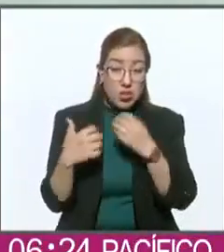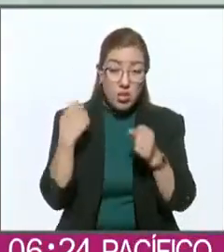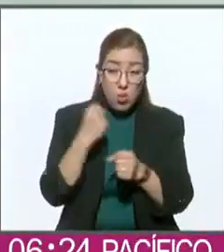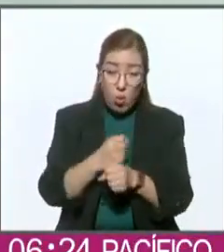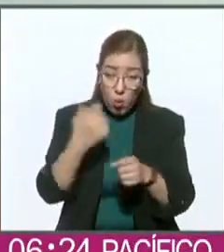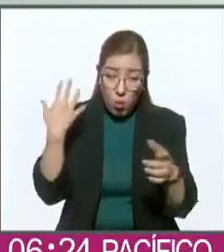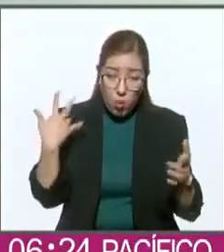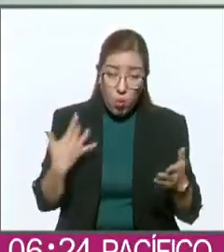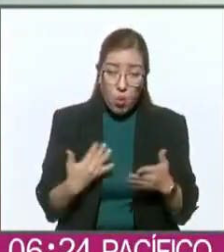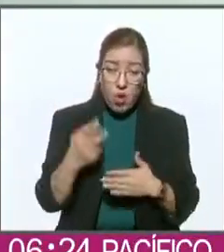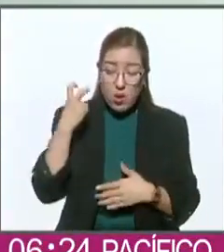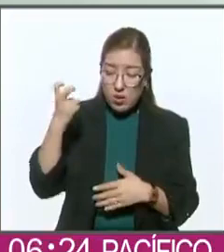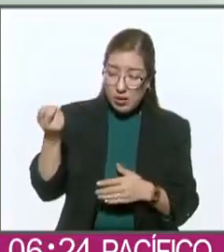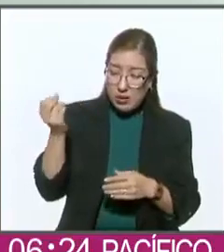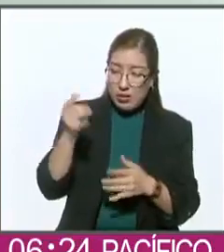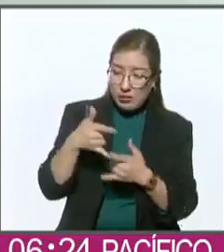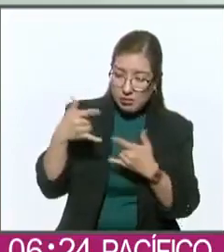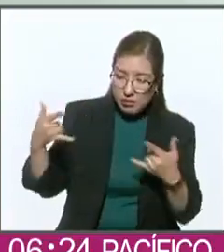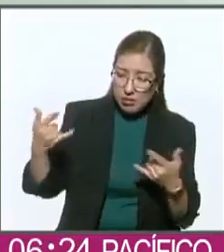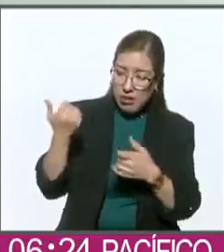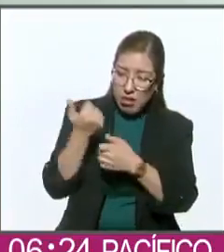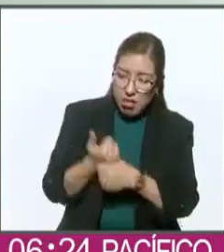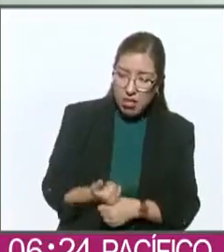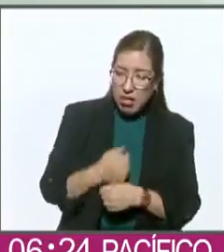esa historia de abandono, de violencia,